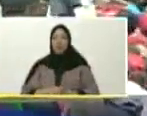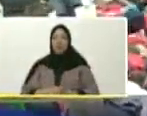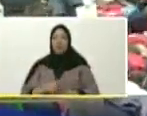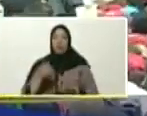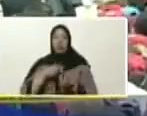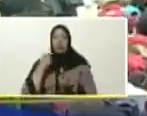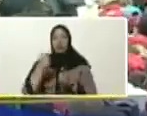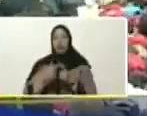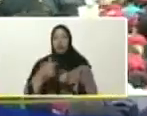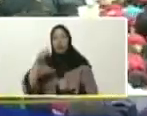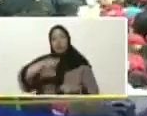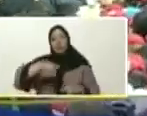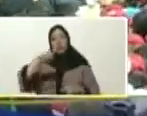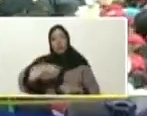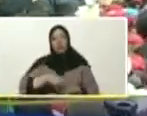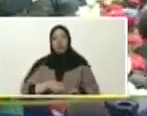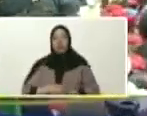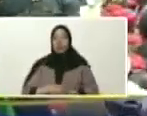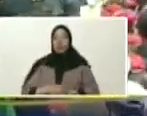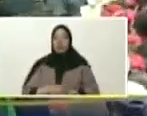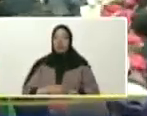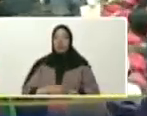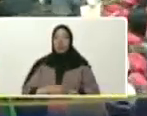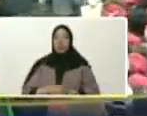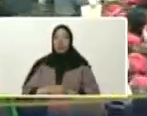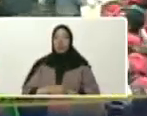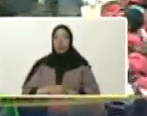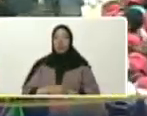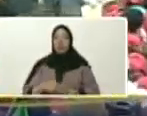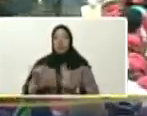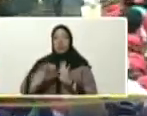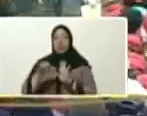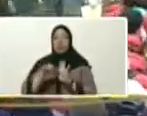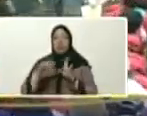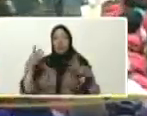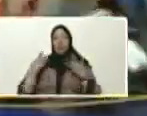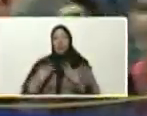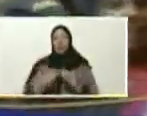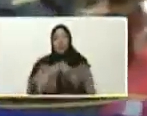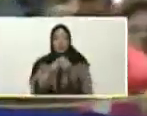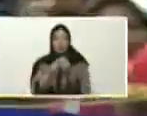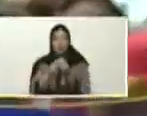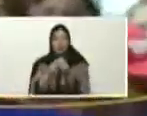Entonces vamos a ponernos por aquí, al lado de los compañeros.